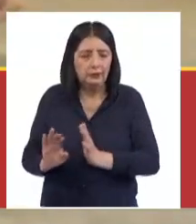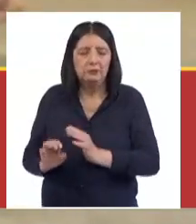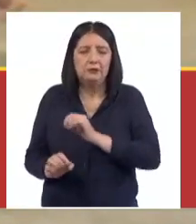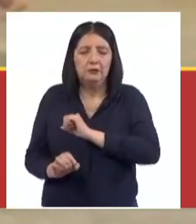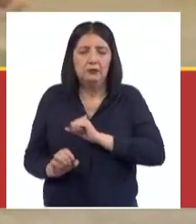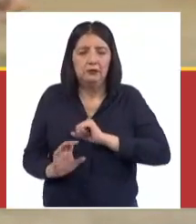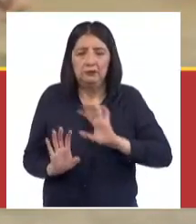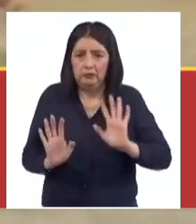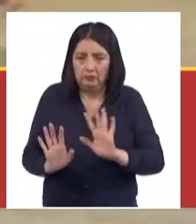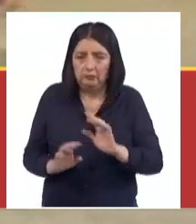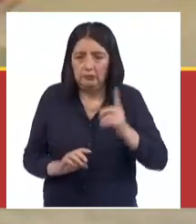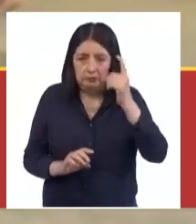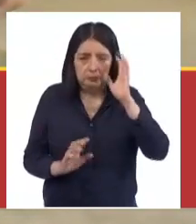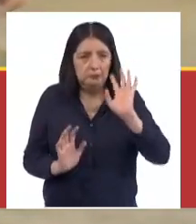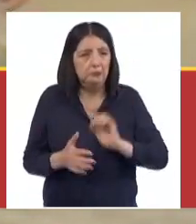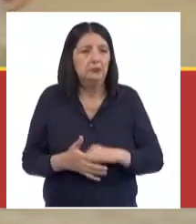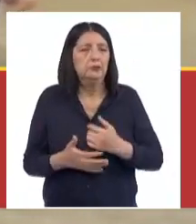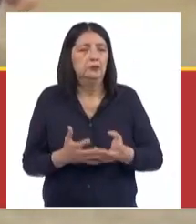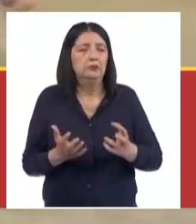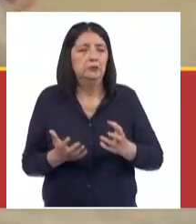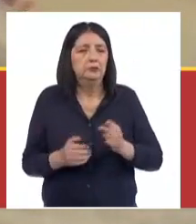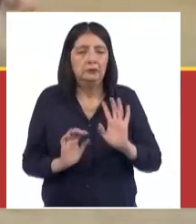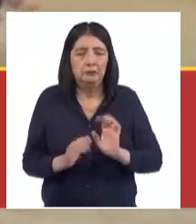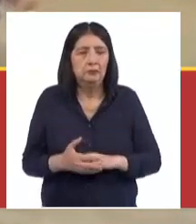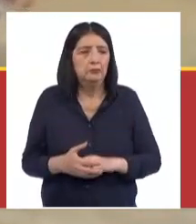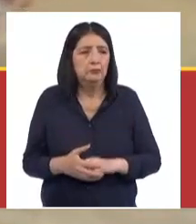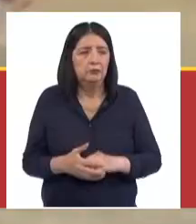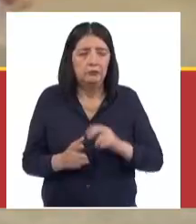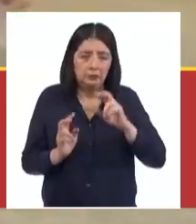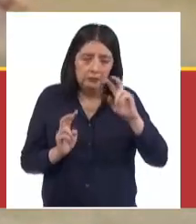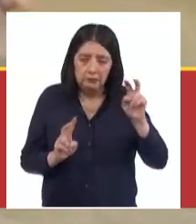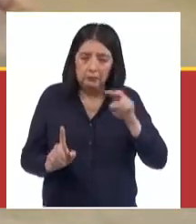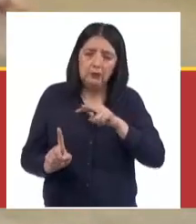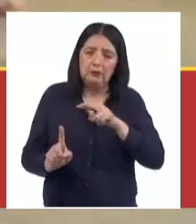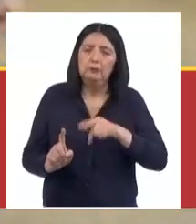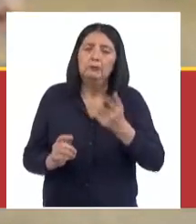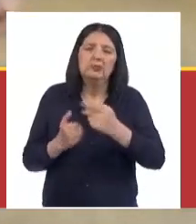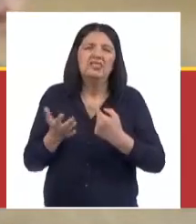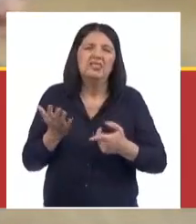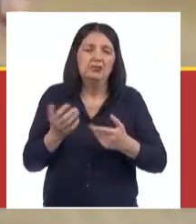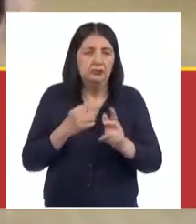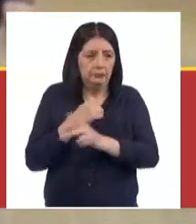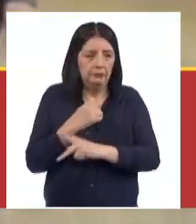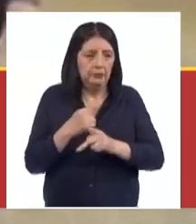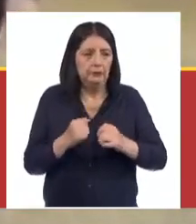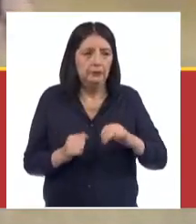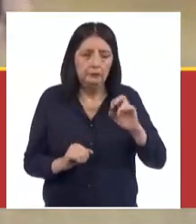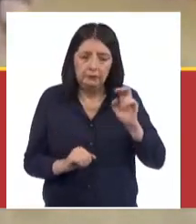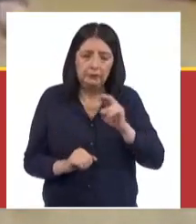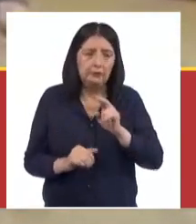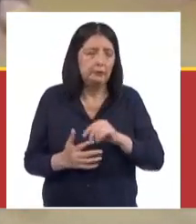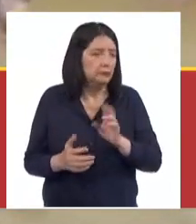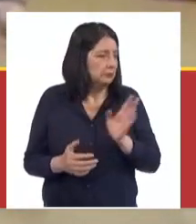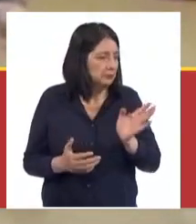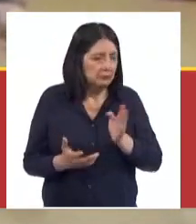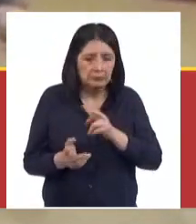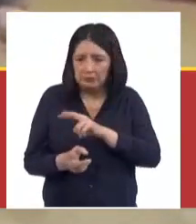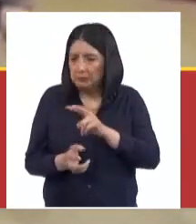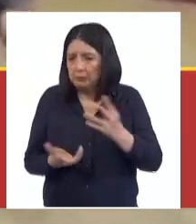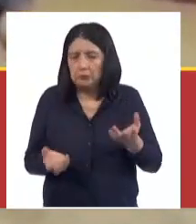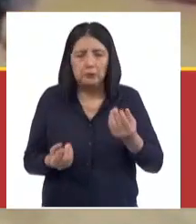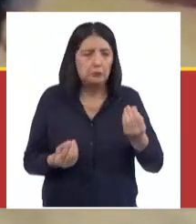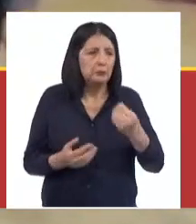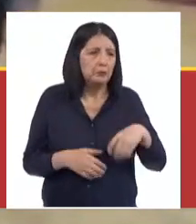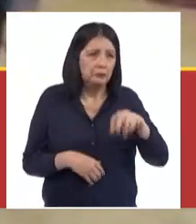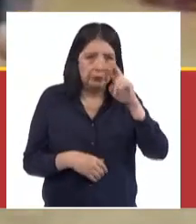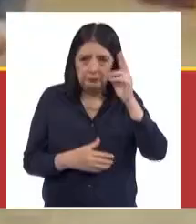de carácter político, de proselitista, y miremos al país. Miremos a los costados, miremos cómo está